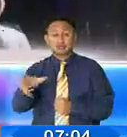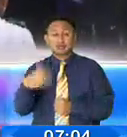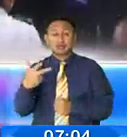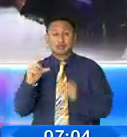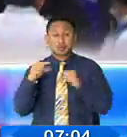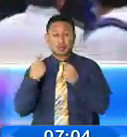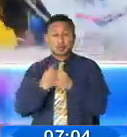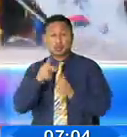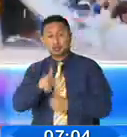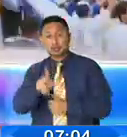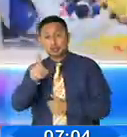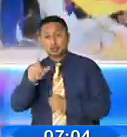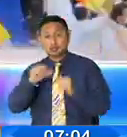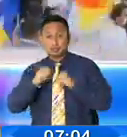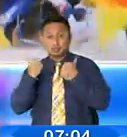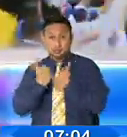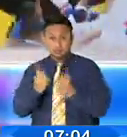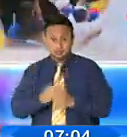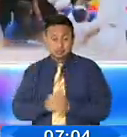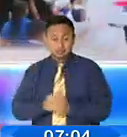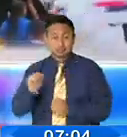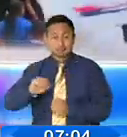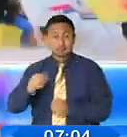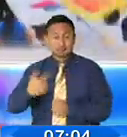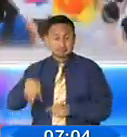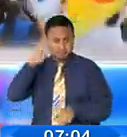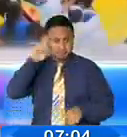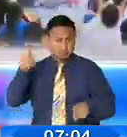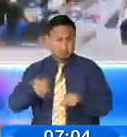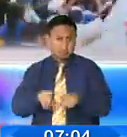31 asambleístas electos, también coincide con el